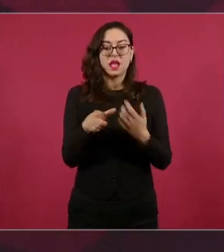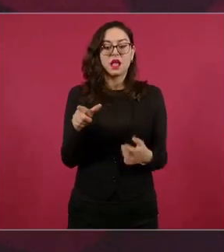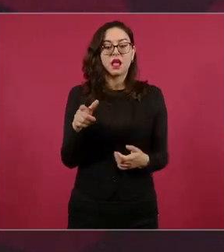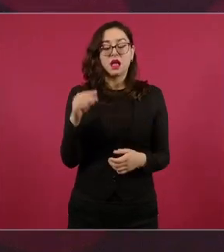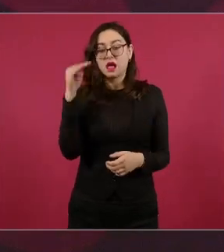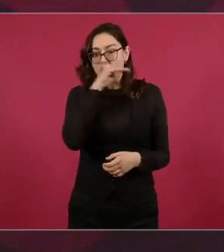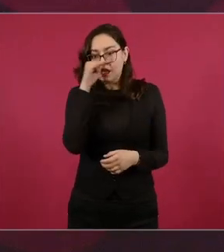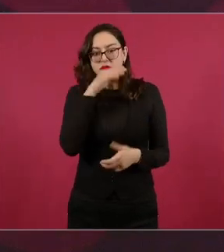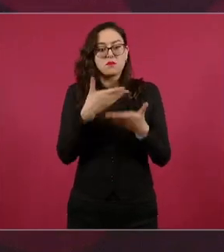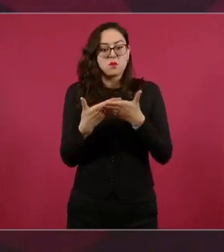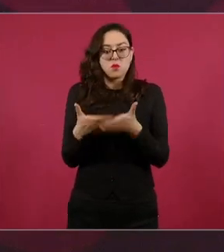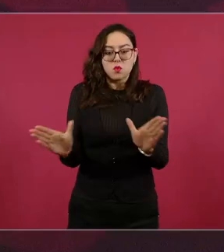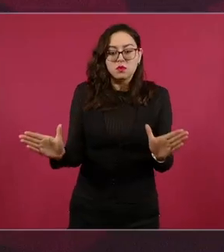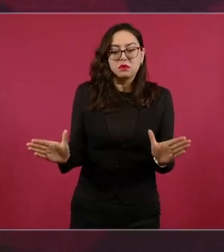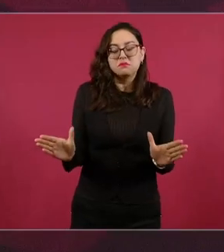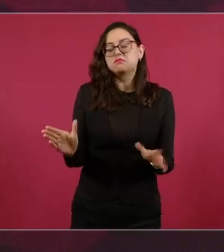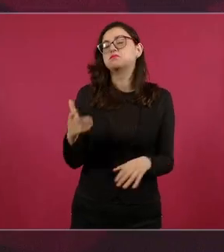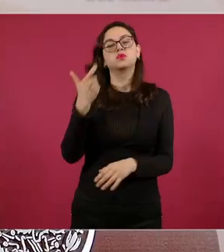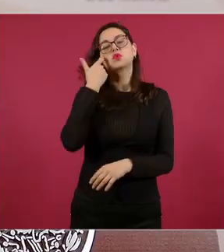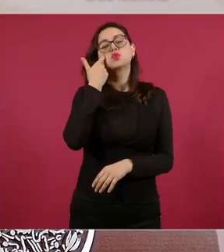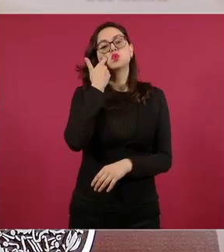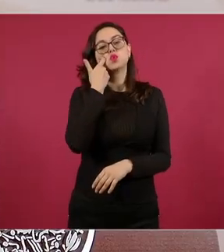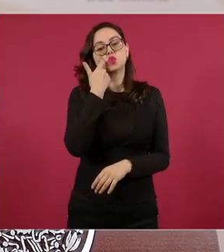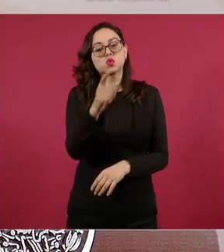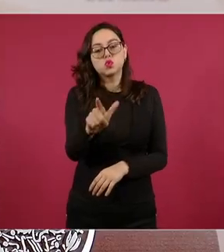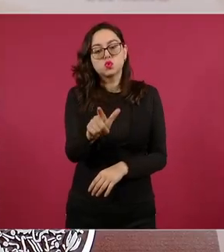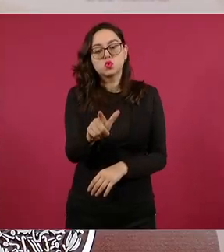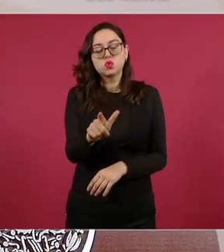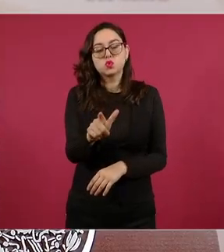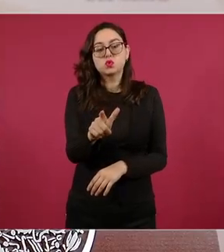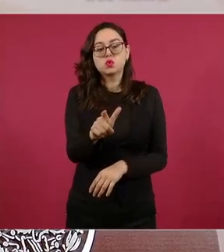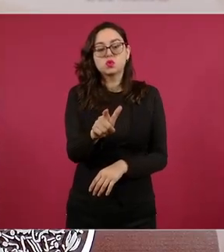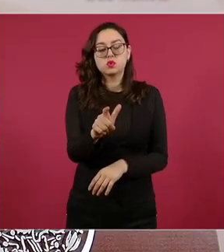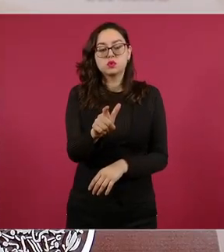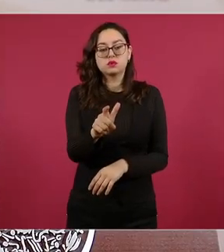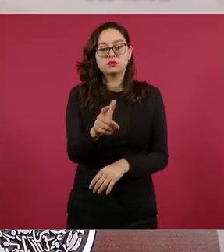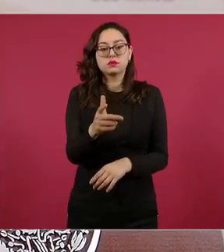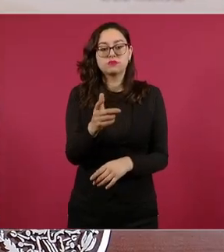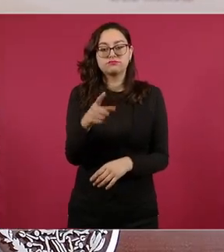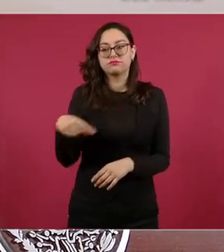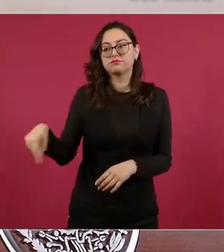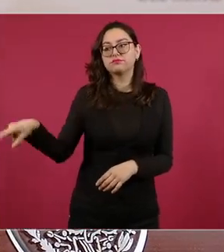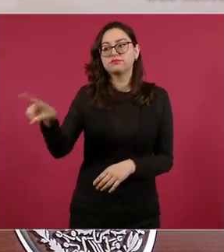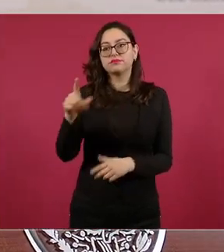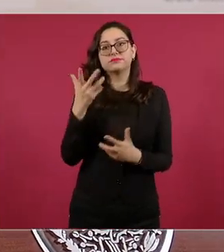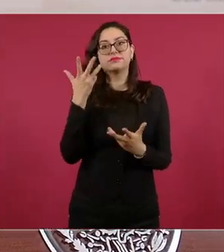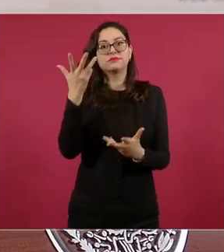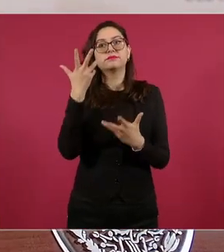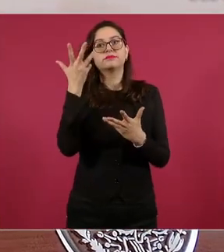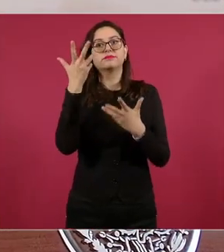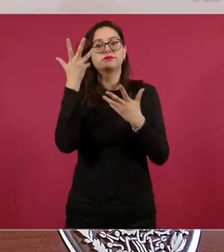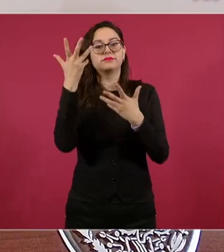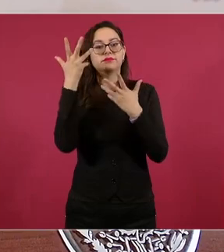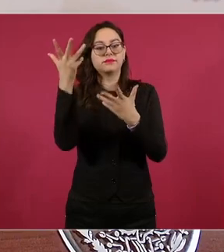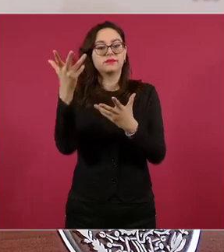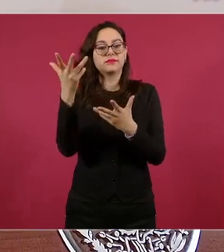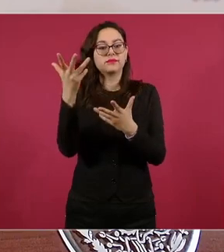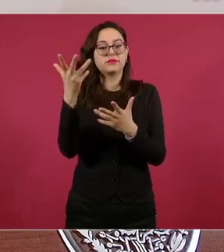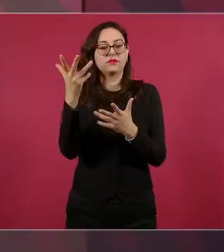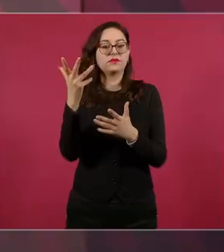porque quisieran que estudiara